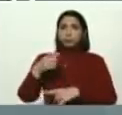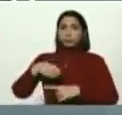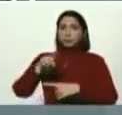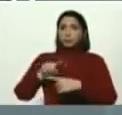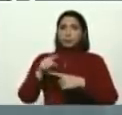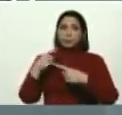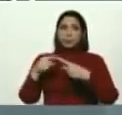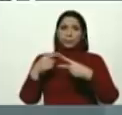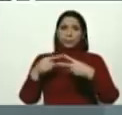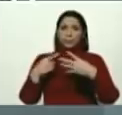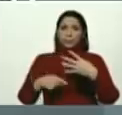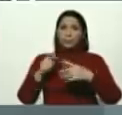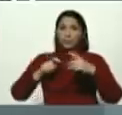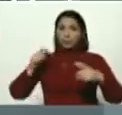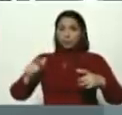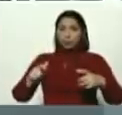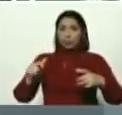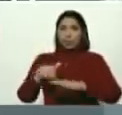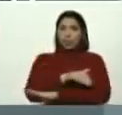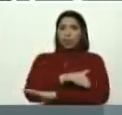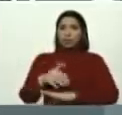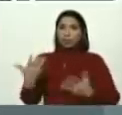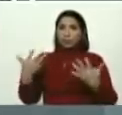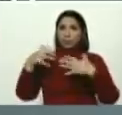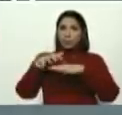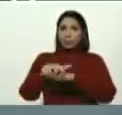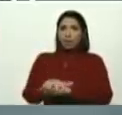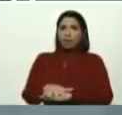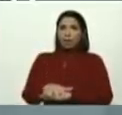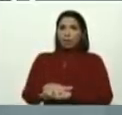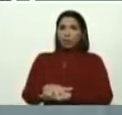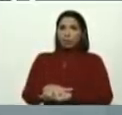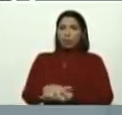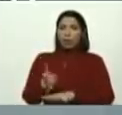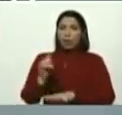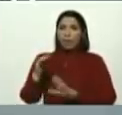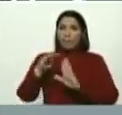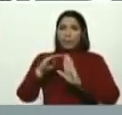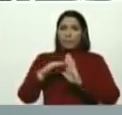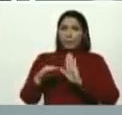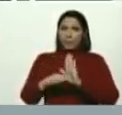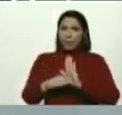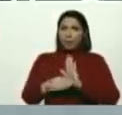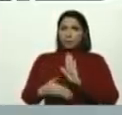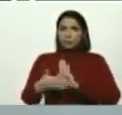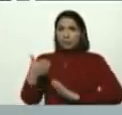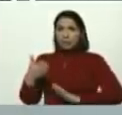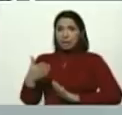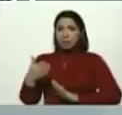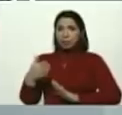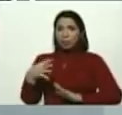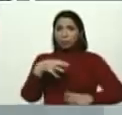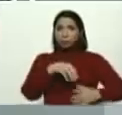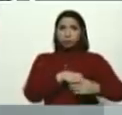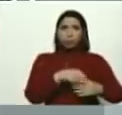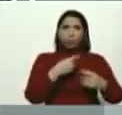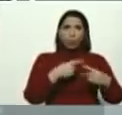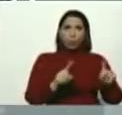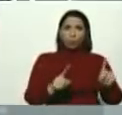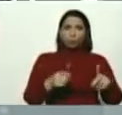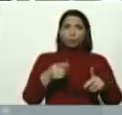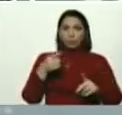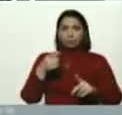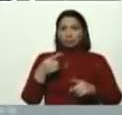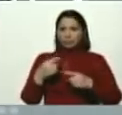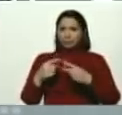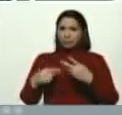y de gente en la calle, combinado. Yo salgo un horario, me recojo en uno. Salgo en otro y me recojo en otro.